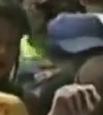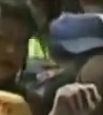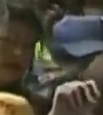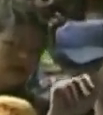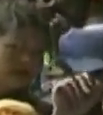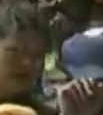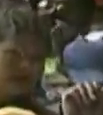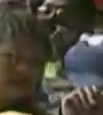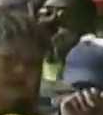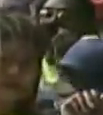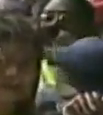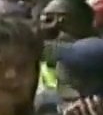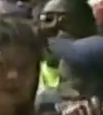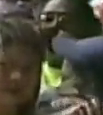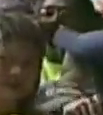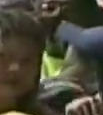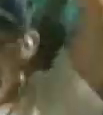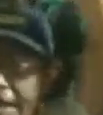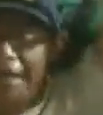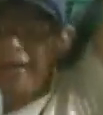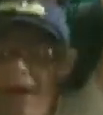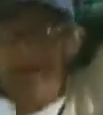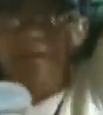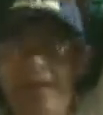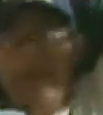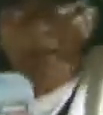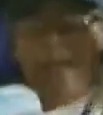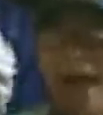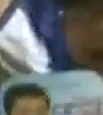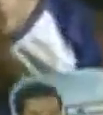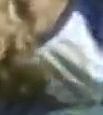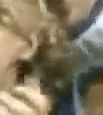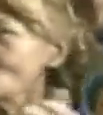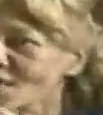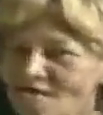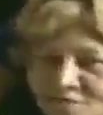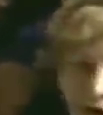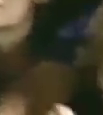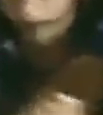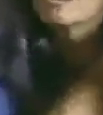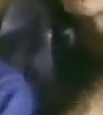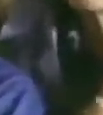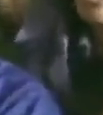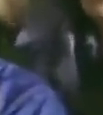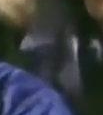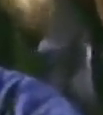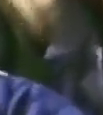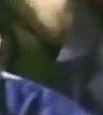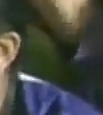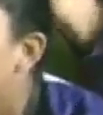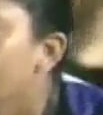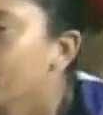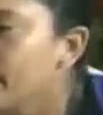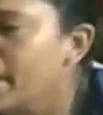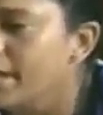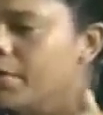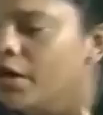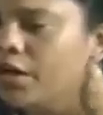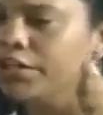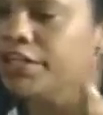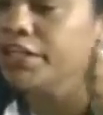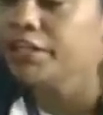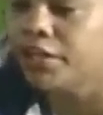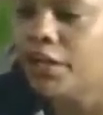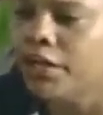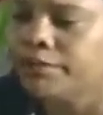la República Bolivariana de Venezuela. Destacar que Nicolás Maduro Moros fue reelegido con